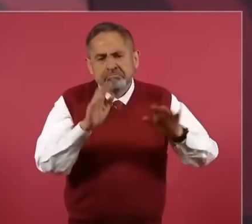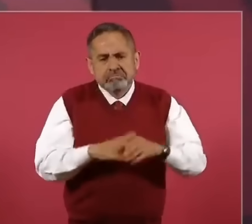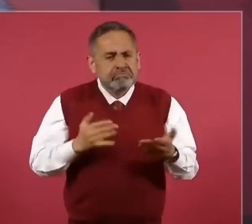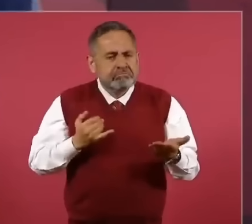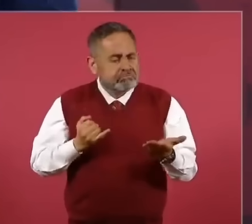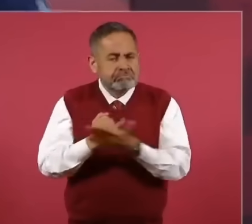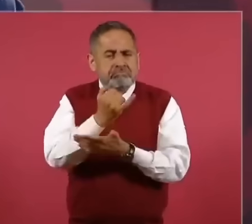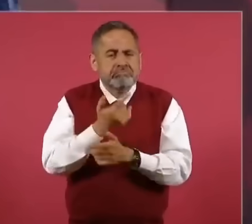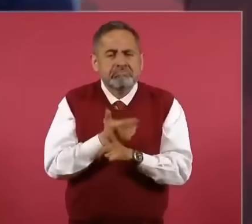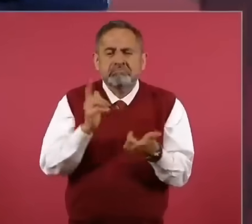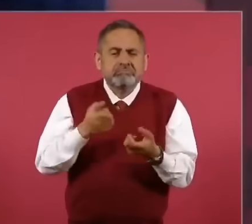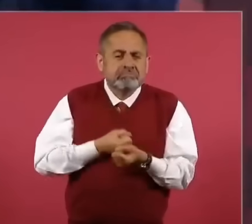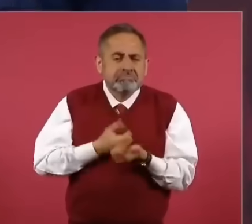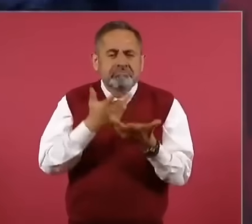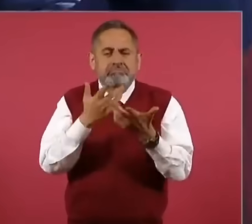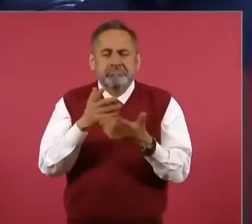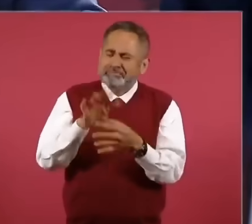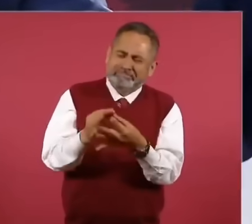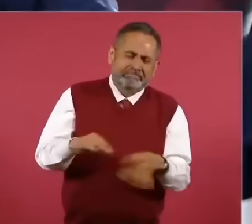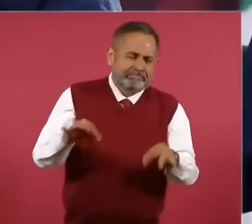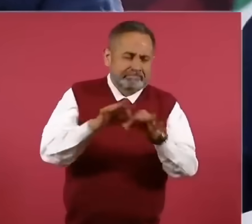porque la libertad es lo más sublime,